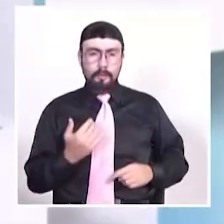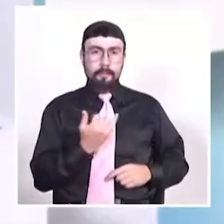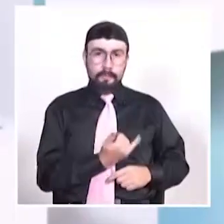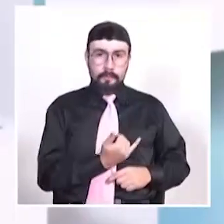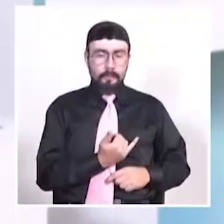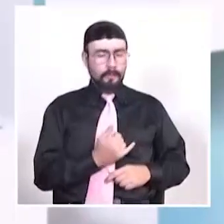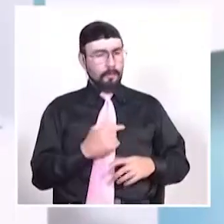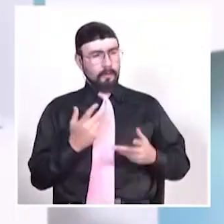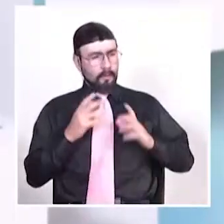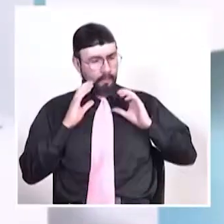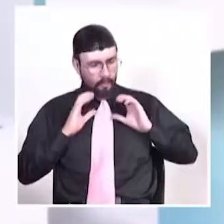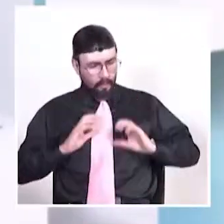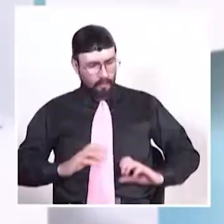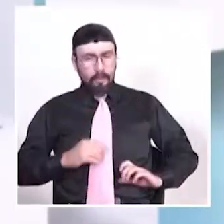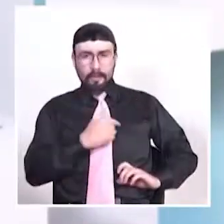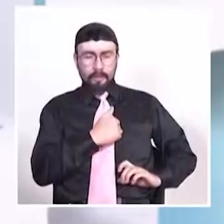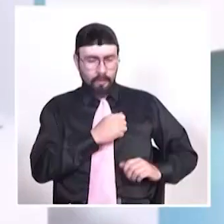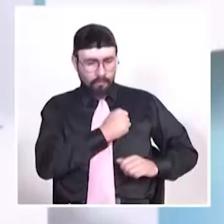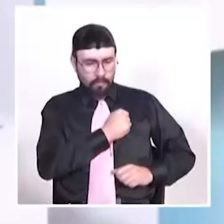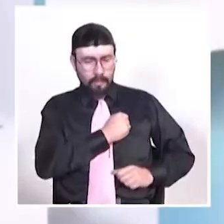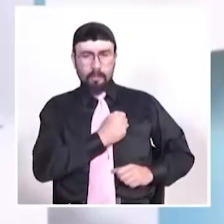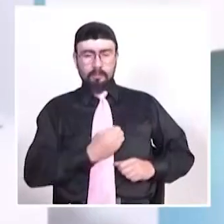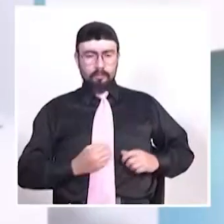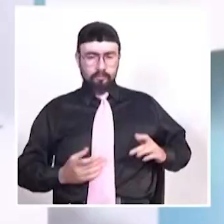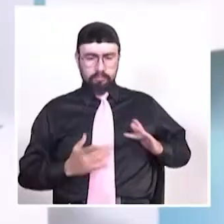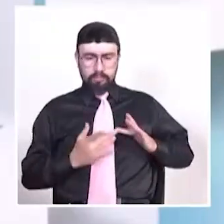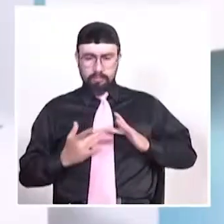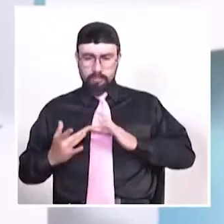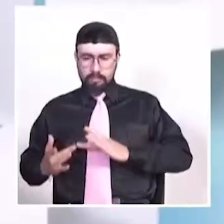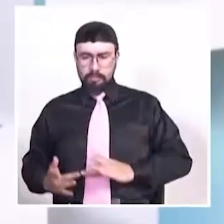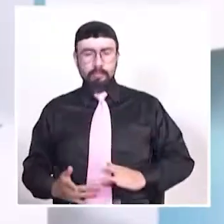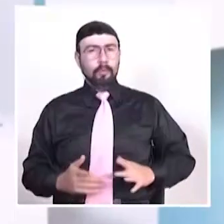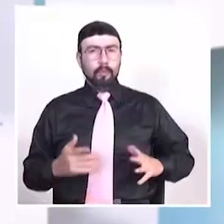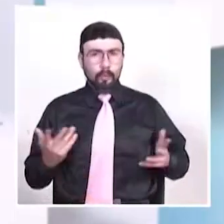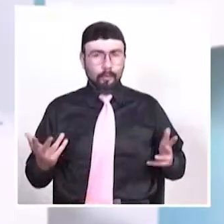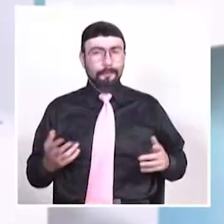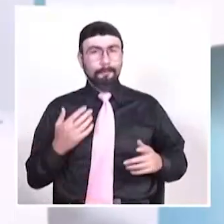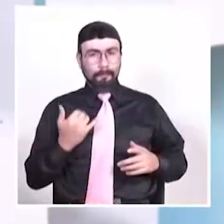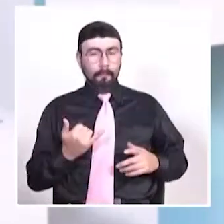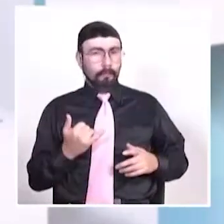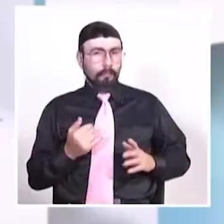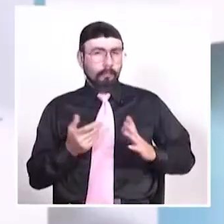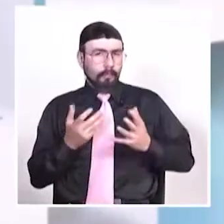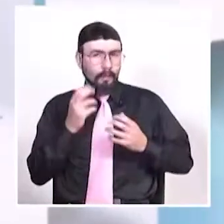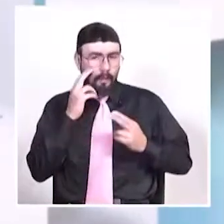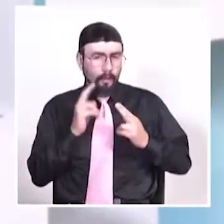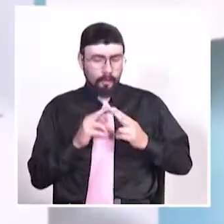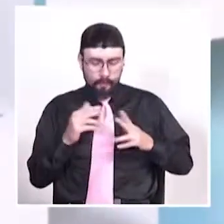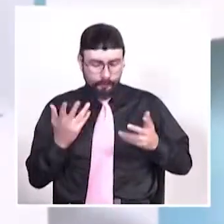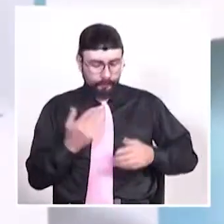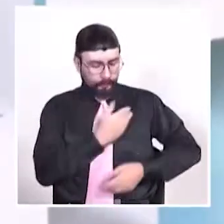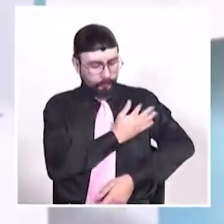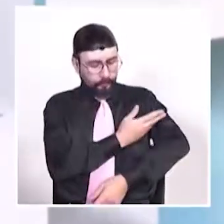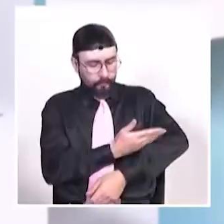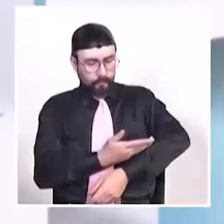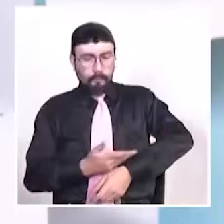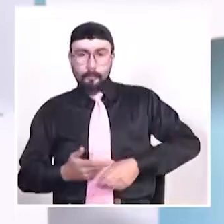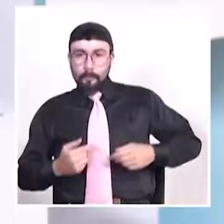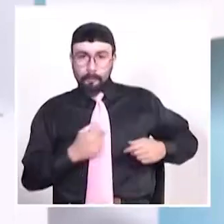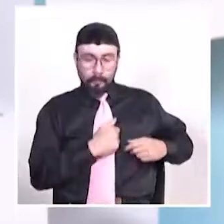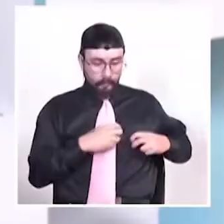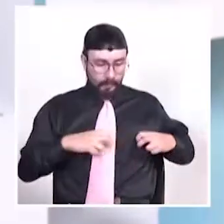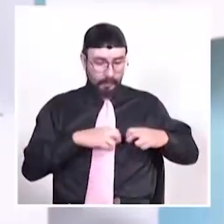despolarizando ese corazón. Despolarizar es cómo transita el impulso